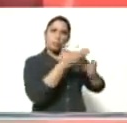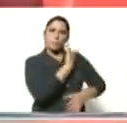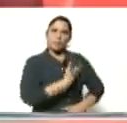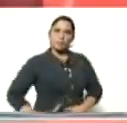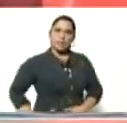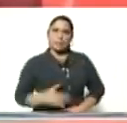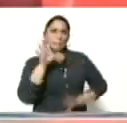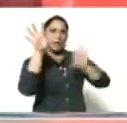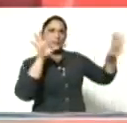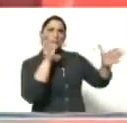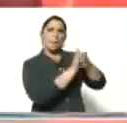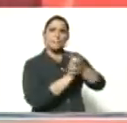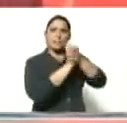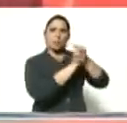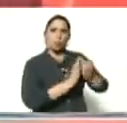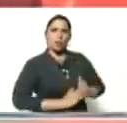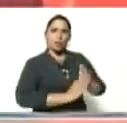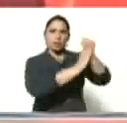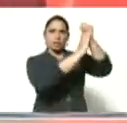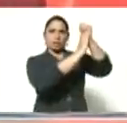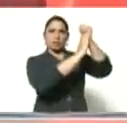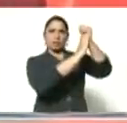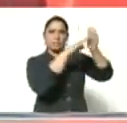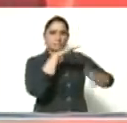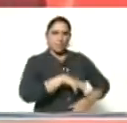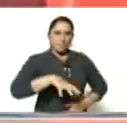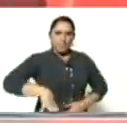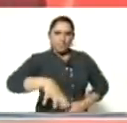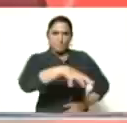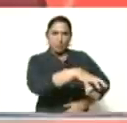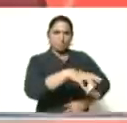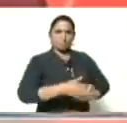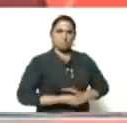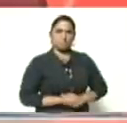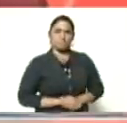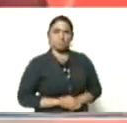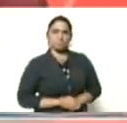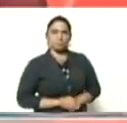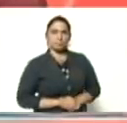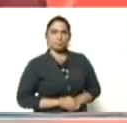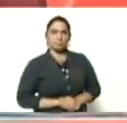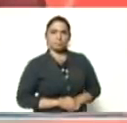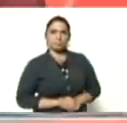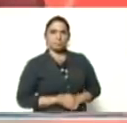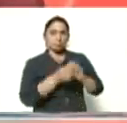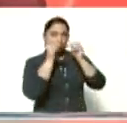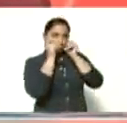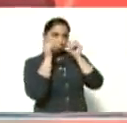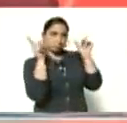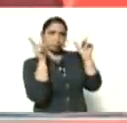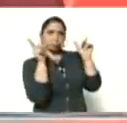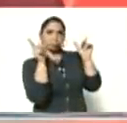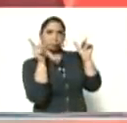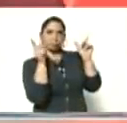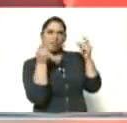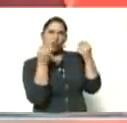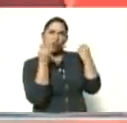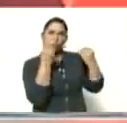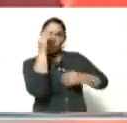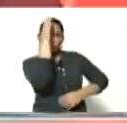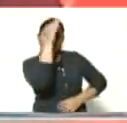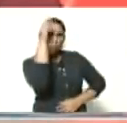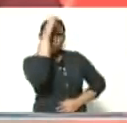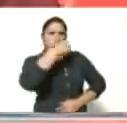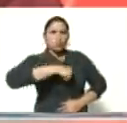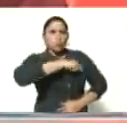países amigos, ¿no? Y líderes regionales. Quedaron sorprendidos de la conciencia de